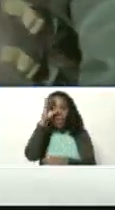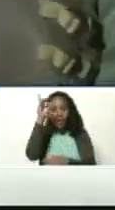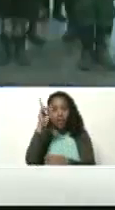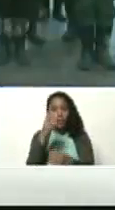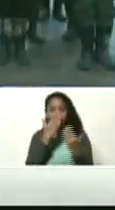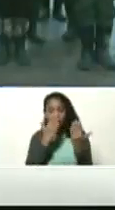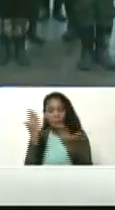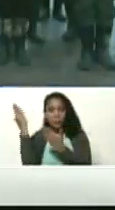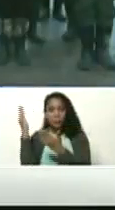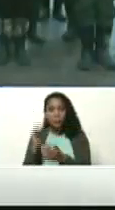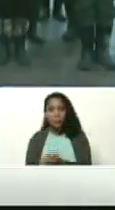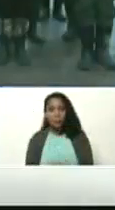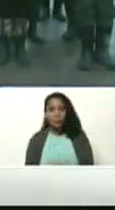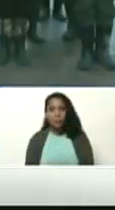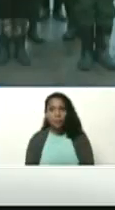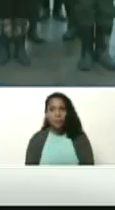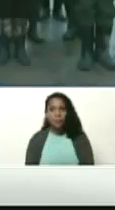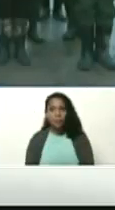Adelante.